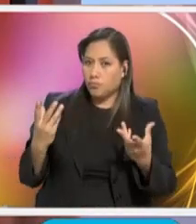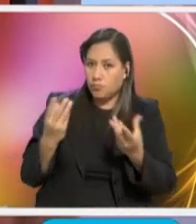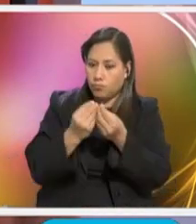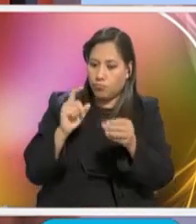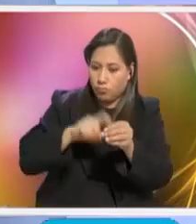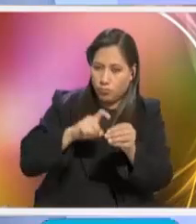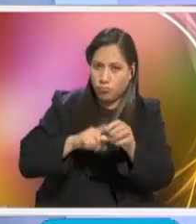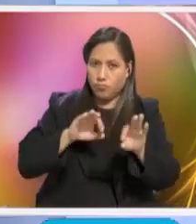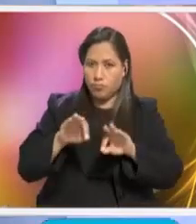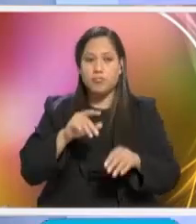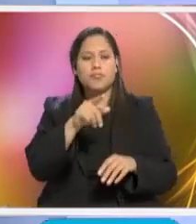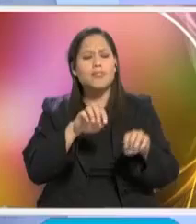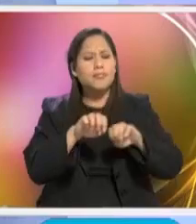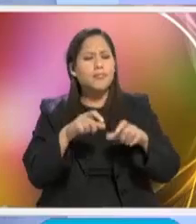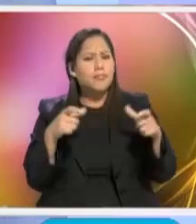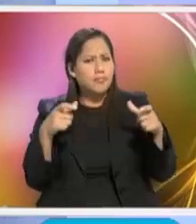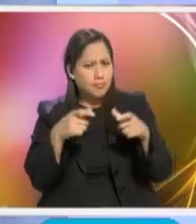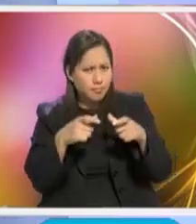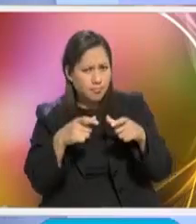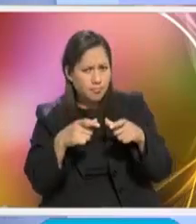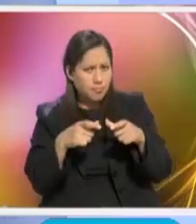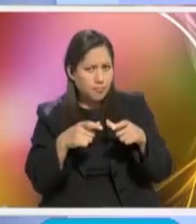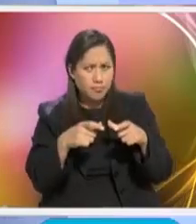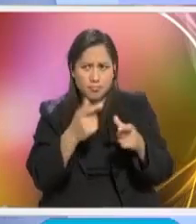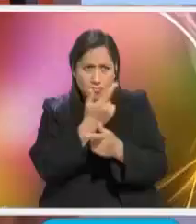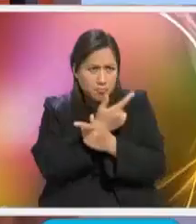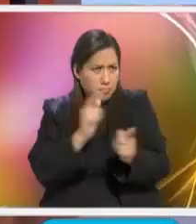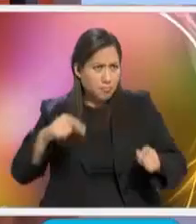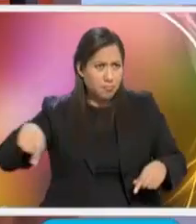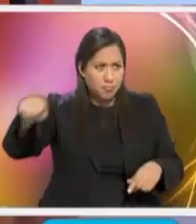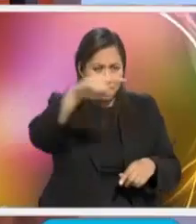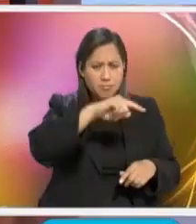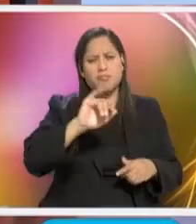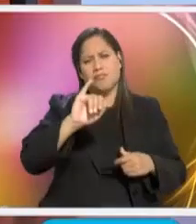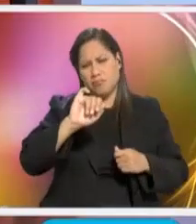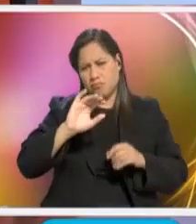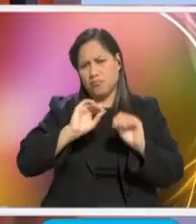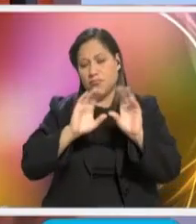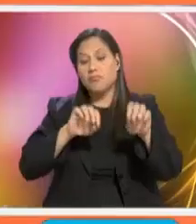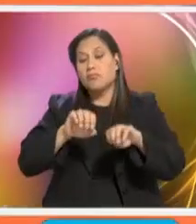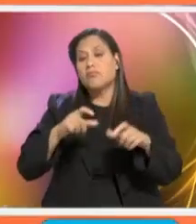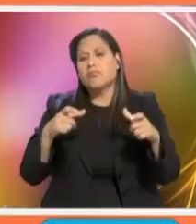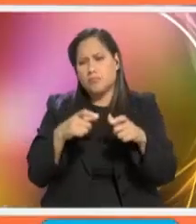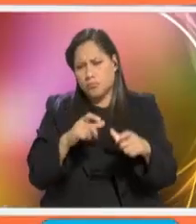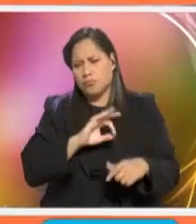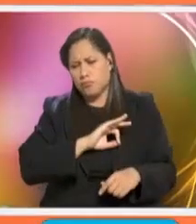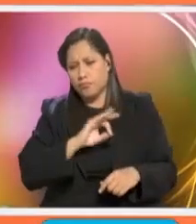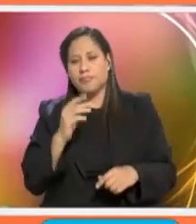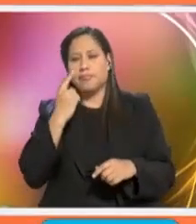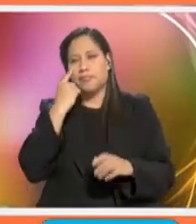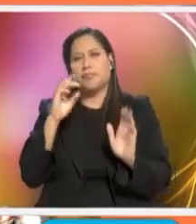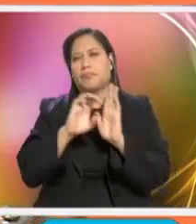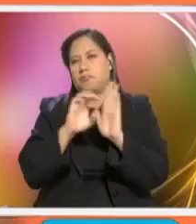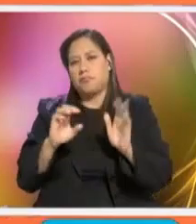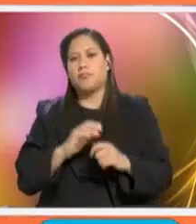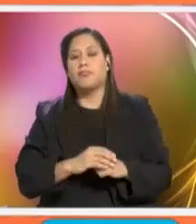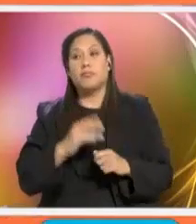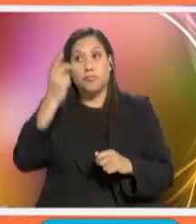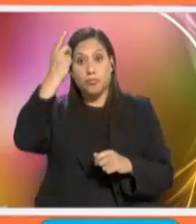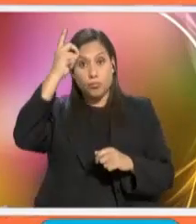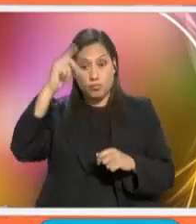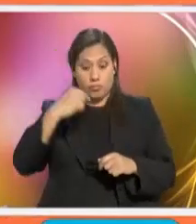hablas de microempresas, esos podríamos ser cualquiera de nosotros, ¿no? Claro, una microempresa puede ser, pues a lo mejor desde el propio